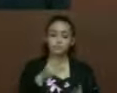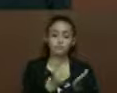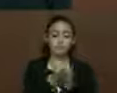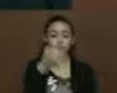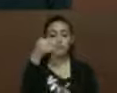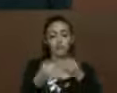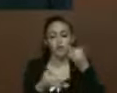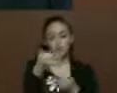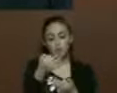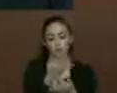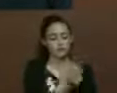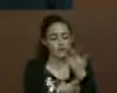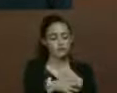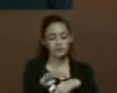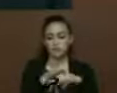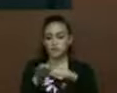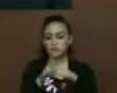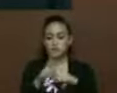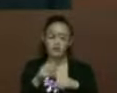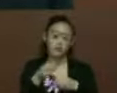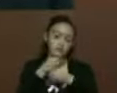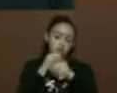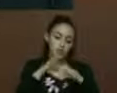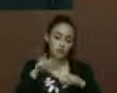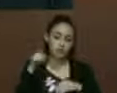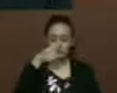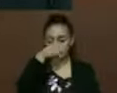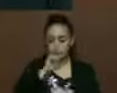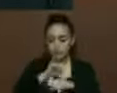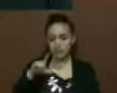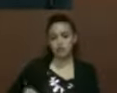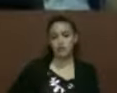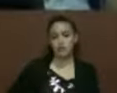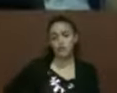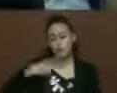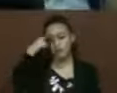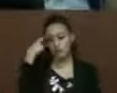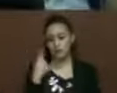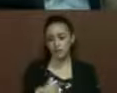que se está trabajando, lo ha estado viendo el secretario de gobierno, para que